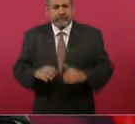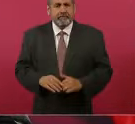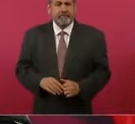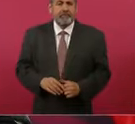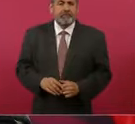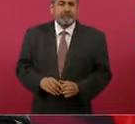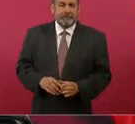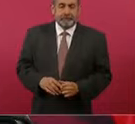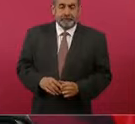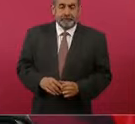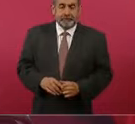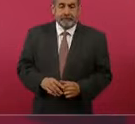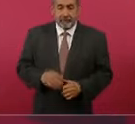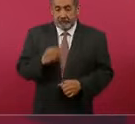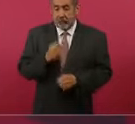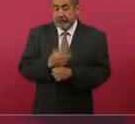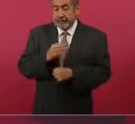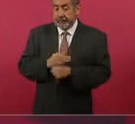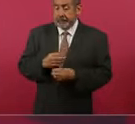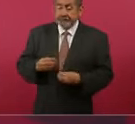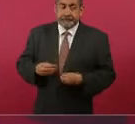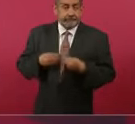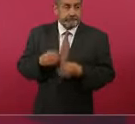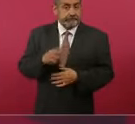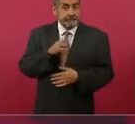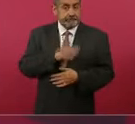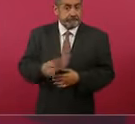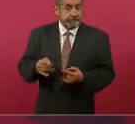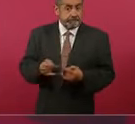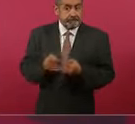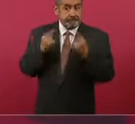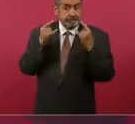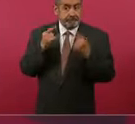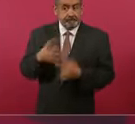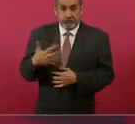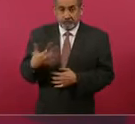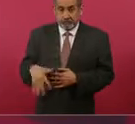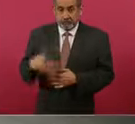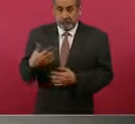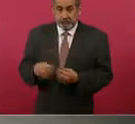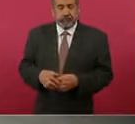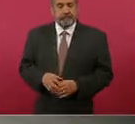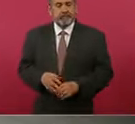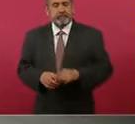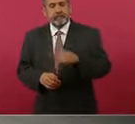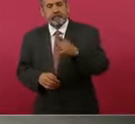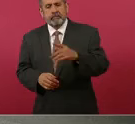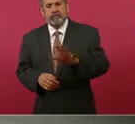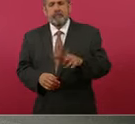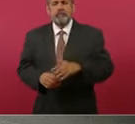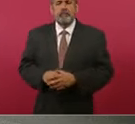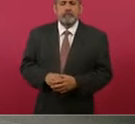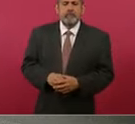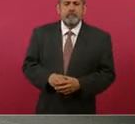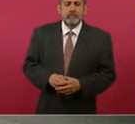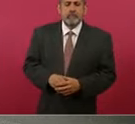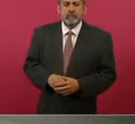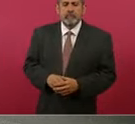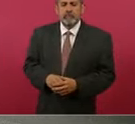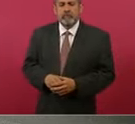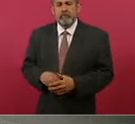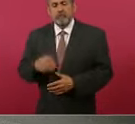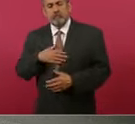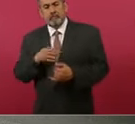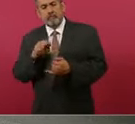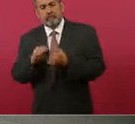estamos viviendo tiempos muy interesantes, muy importantes. A ver, ya. Continuando, bueno, ya, digamos,